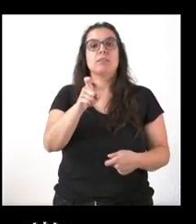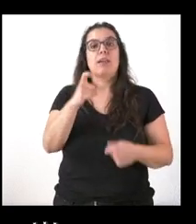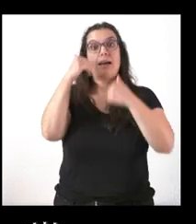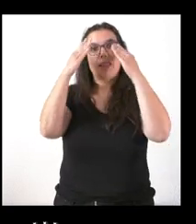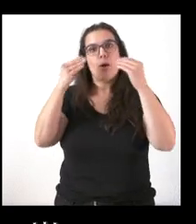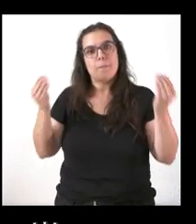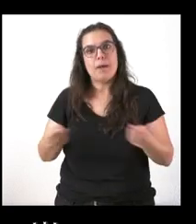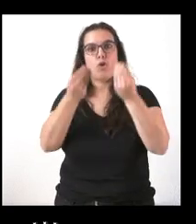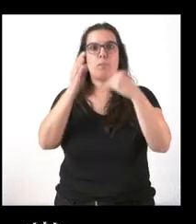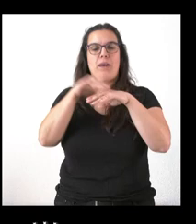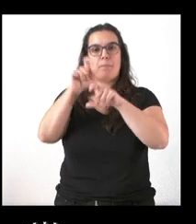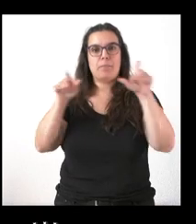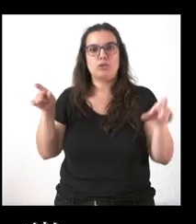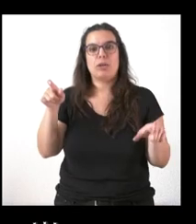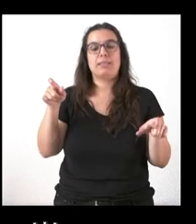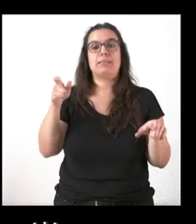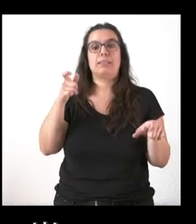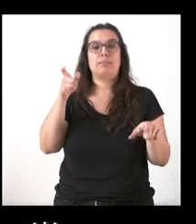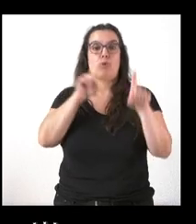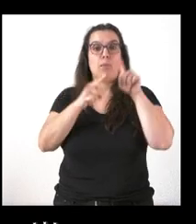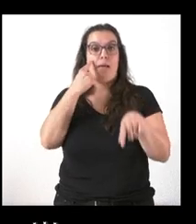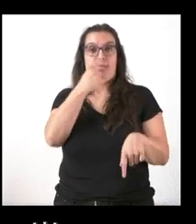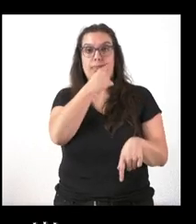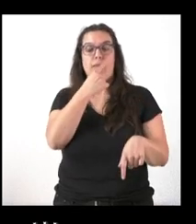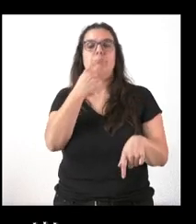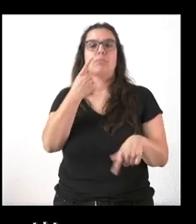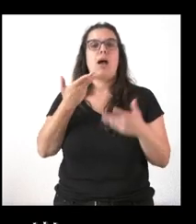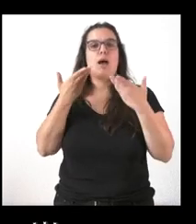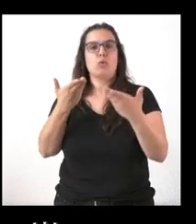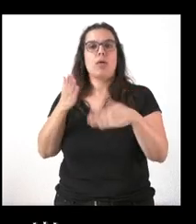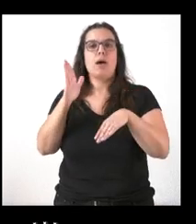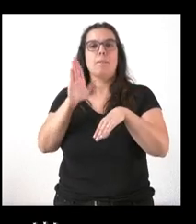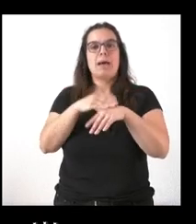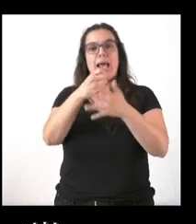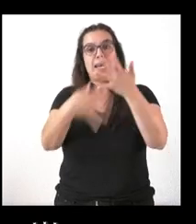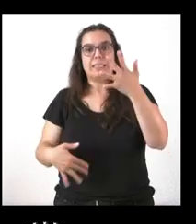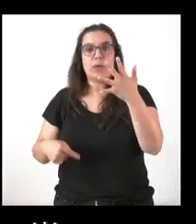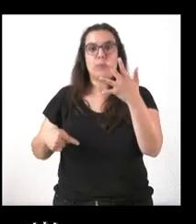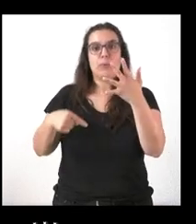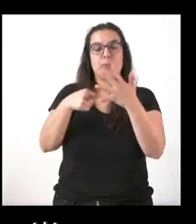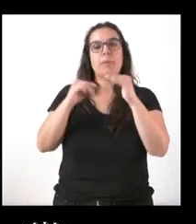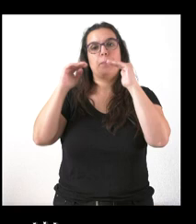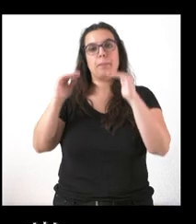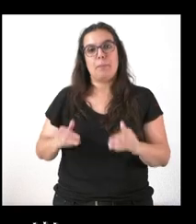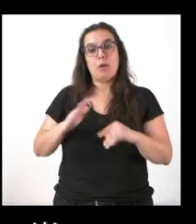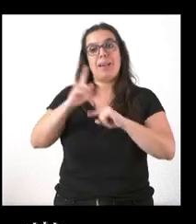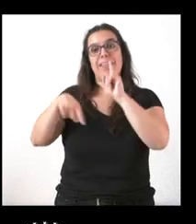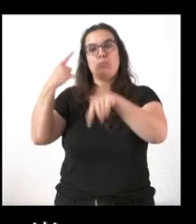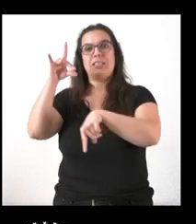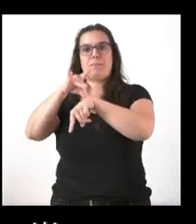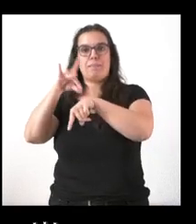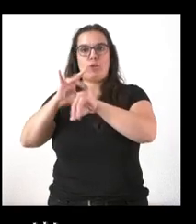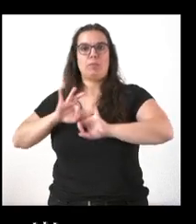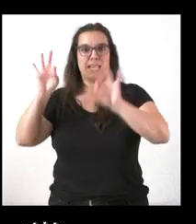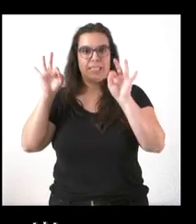atención de los pacientes oculares y que ayudaría a reducir las listas de espera de oftalmología nada